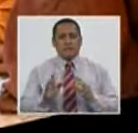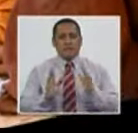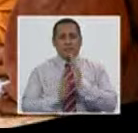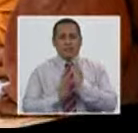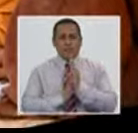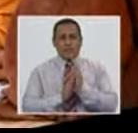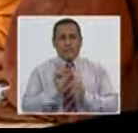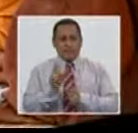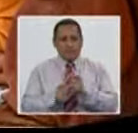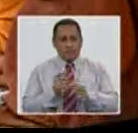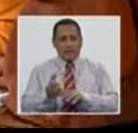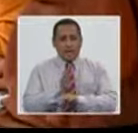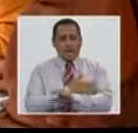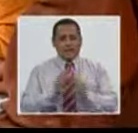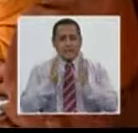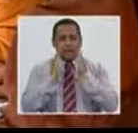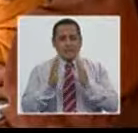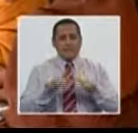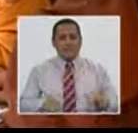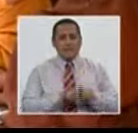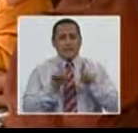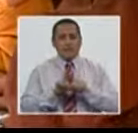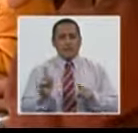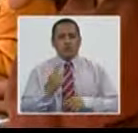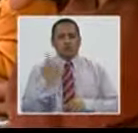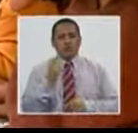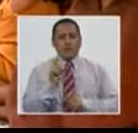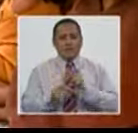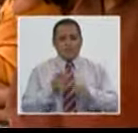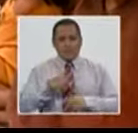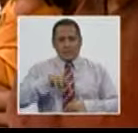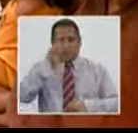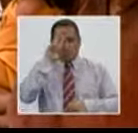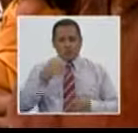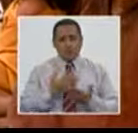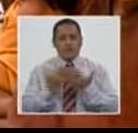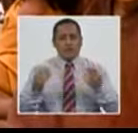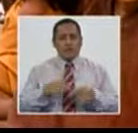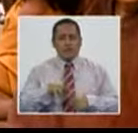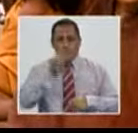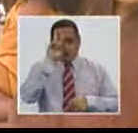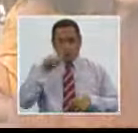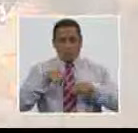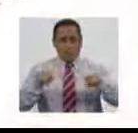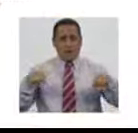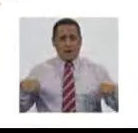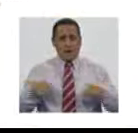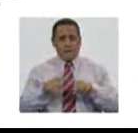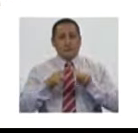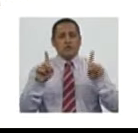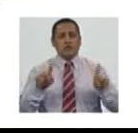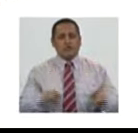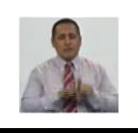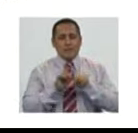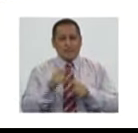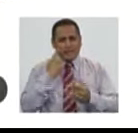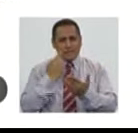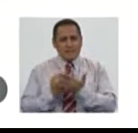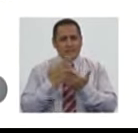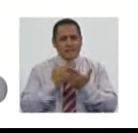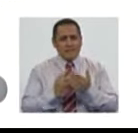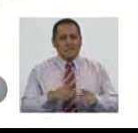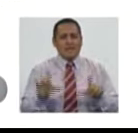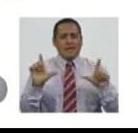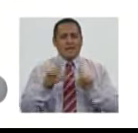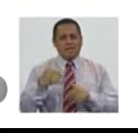la defensoría del pueblo atiende además no solo a los peruanos dentro del territorio nacional se pueden acercar